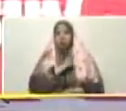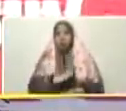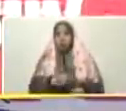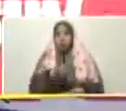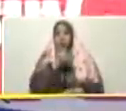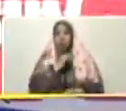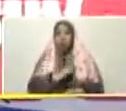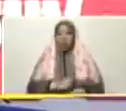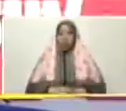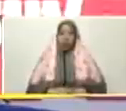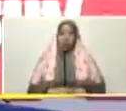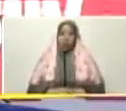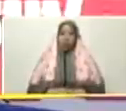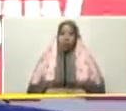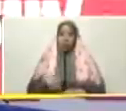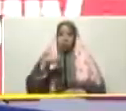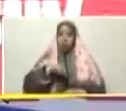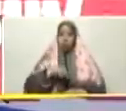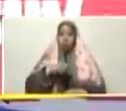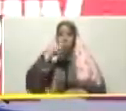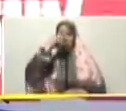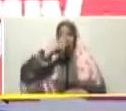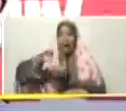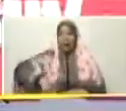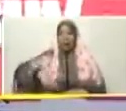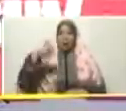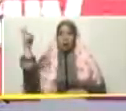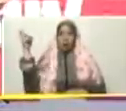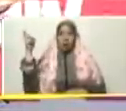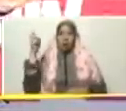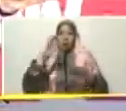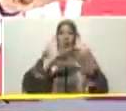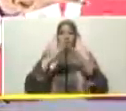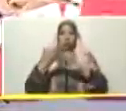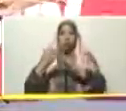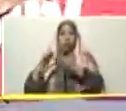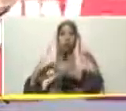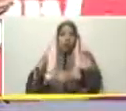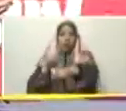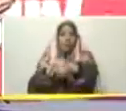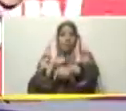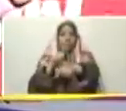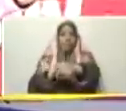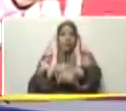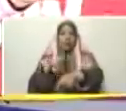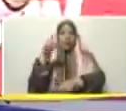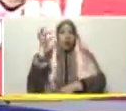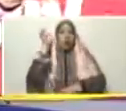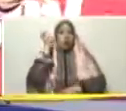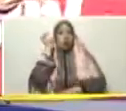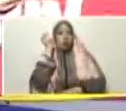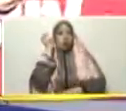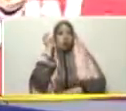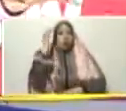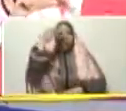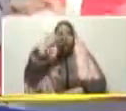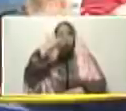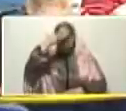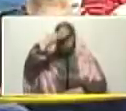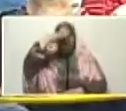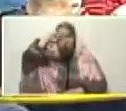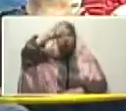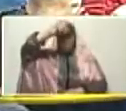en estos días tuve el aniversario de barrio adentro y aquí a la izquierda estaban sentado unas mujeres una